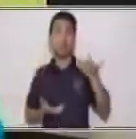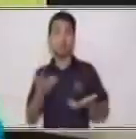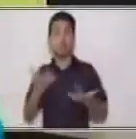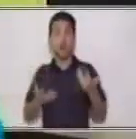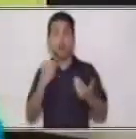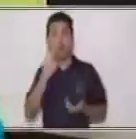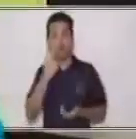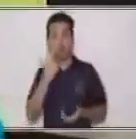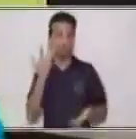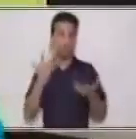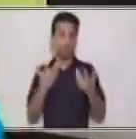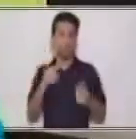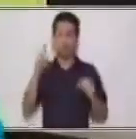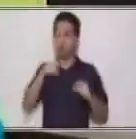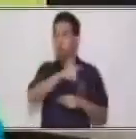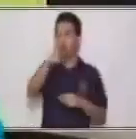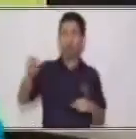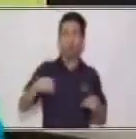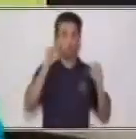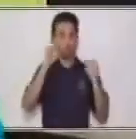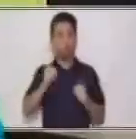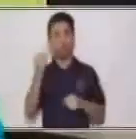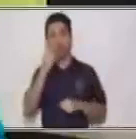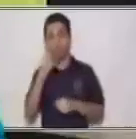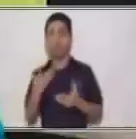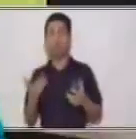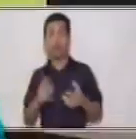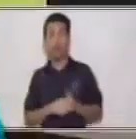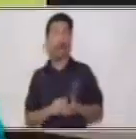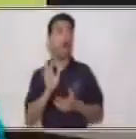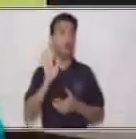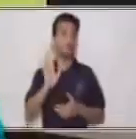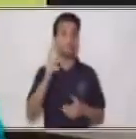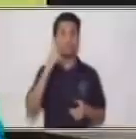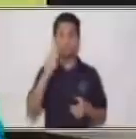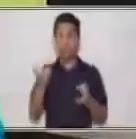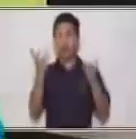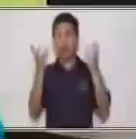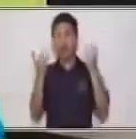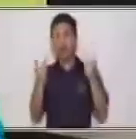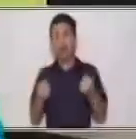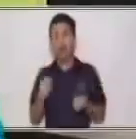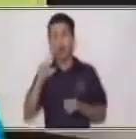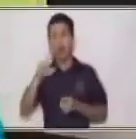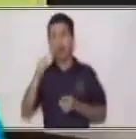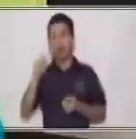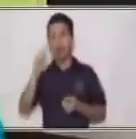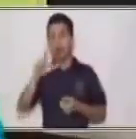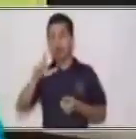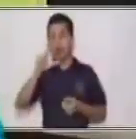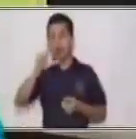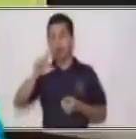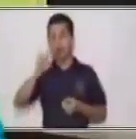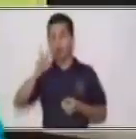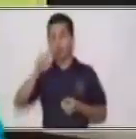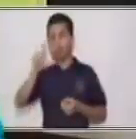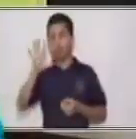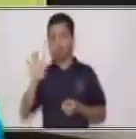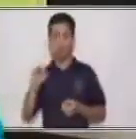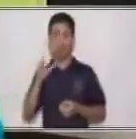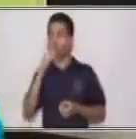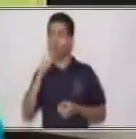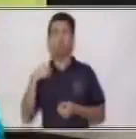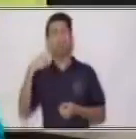para que todos puedan comer. Entonces así se hace un cálculo. No es que no podemos estimar en la